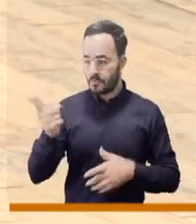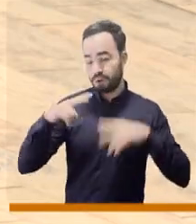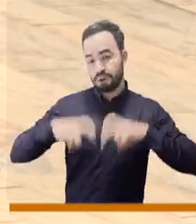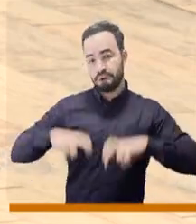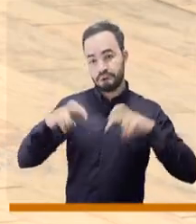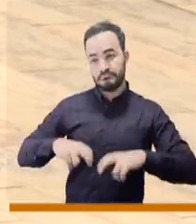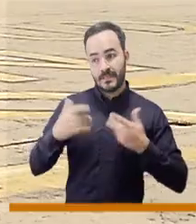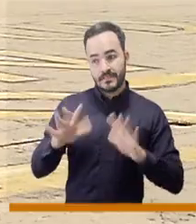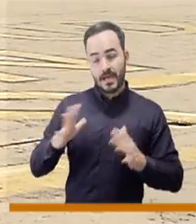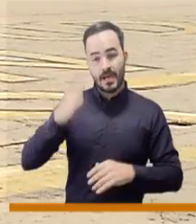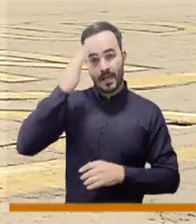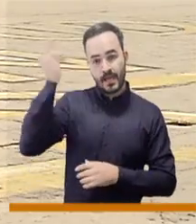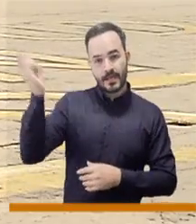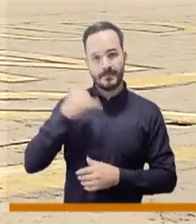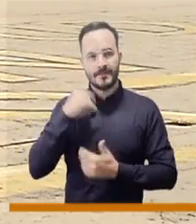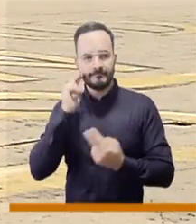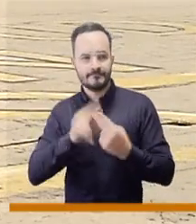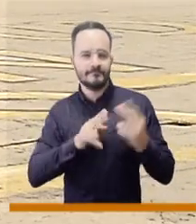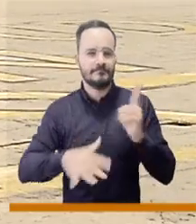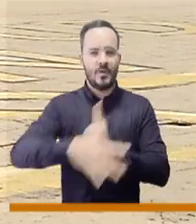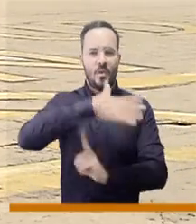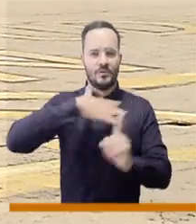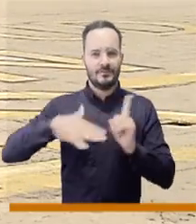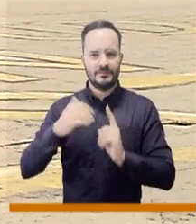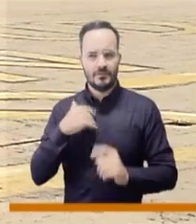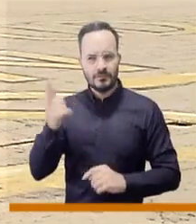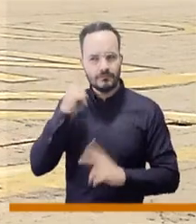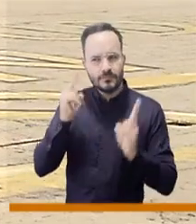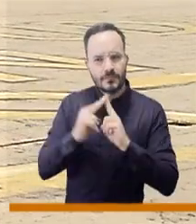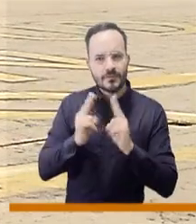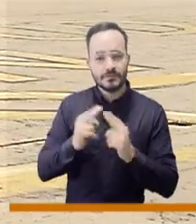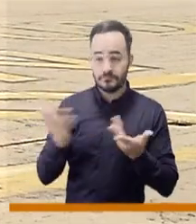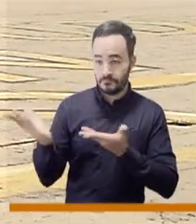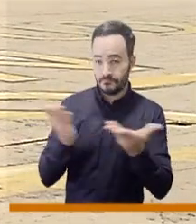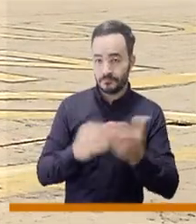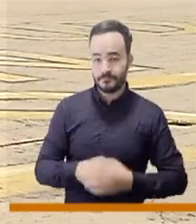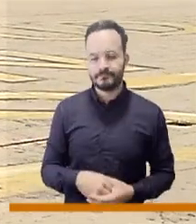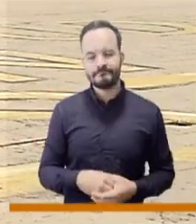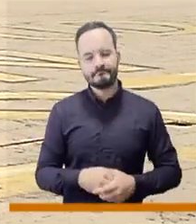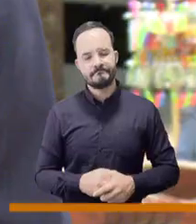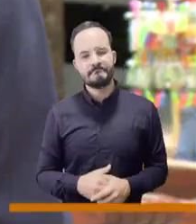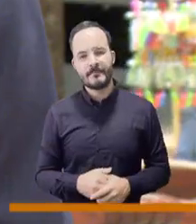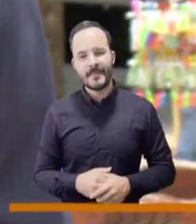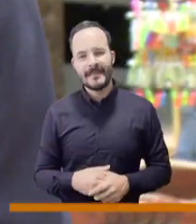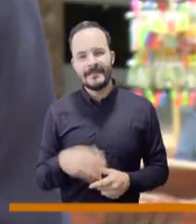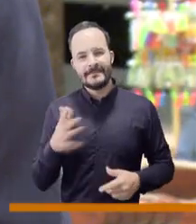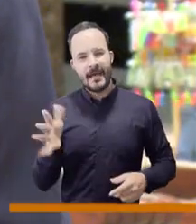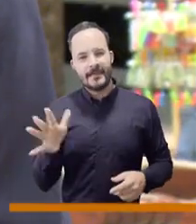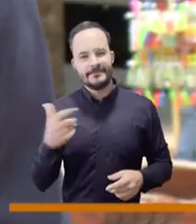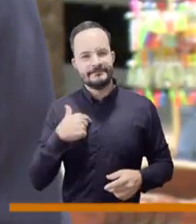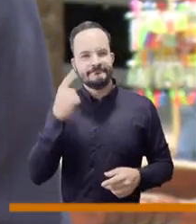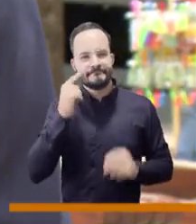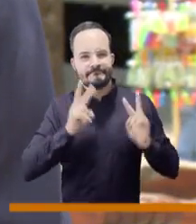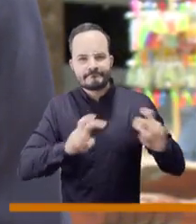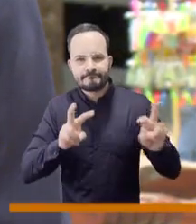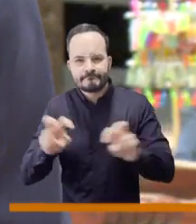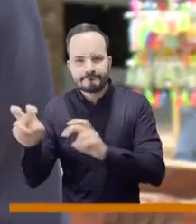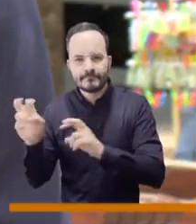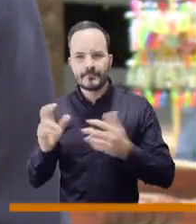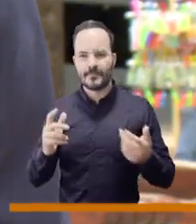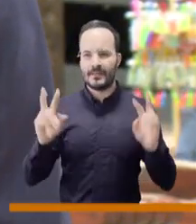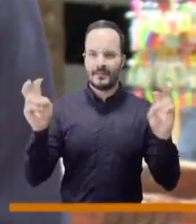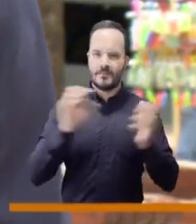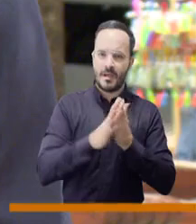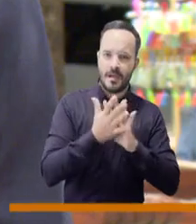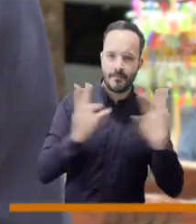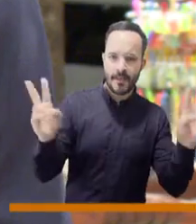logra. Y bueno, ustedes han estudiado el tema desde la academia, lo conoce muy bien también nuestra concejala. Todos los intentos que sean